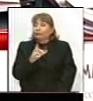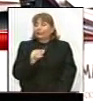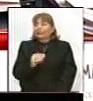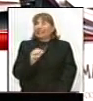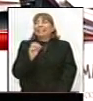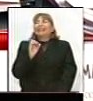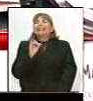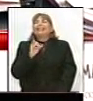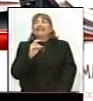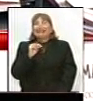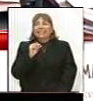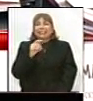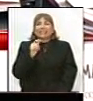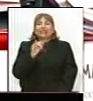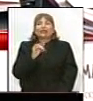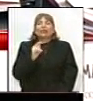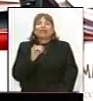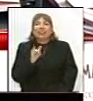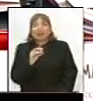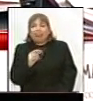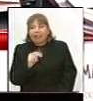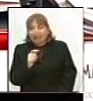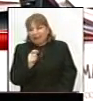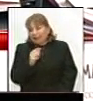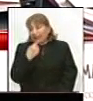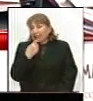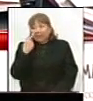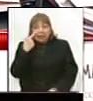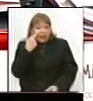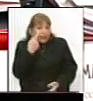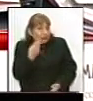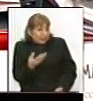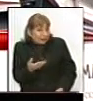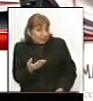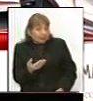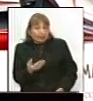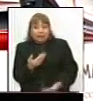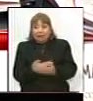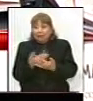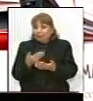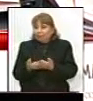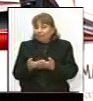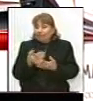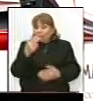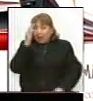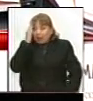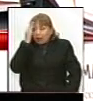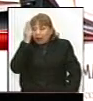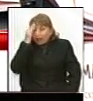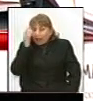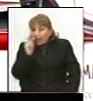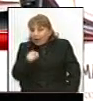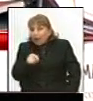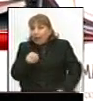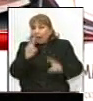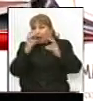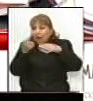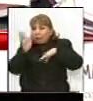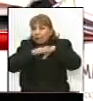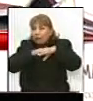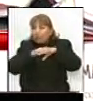instituyente, tiene que ver con eso. Y si tiene que ver con esa, digamos,